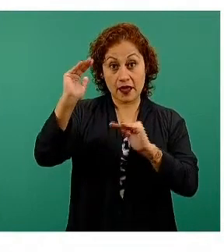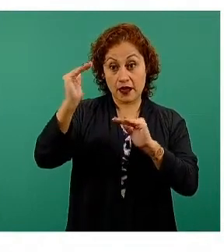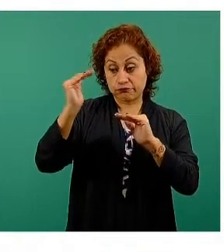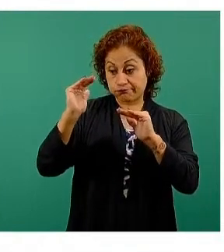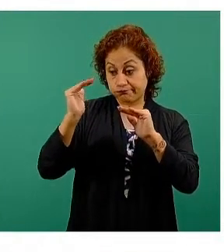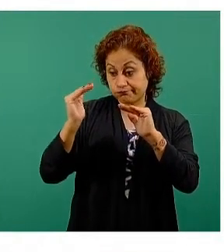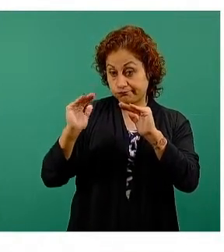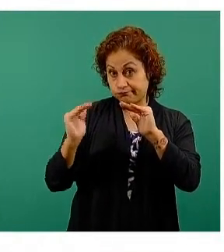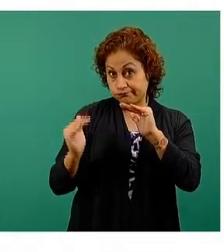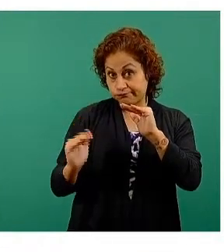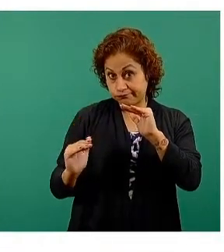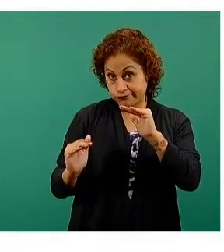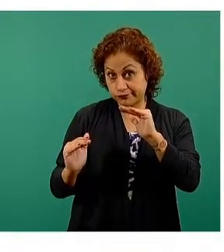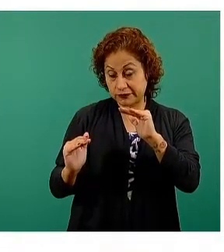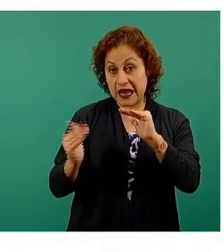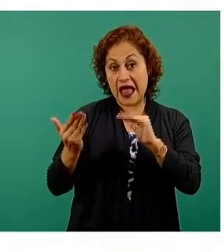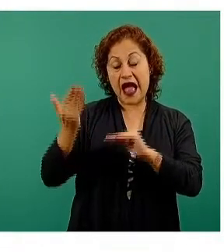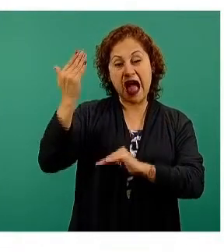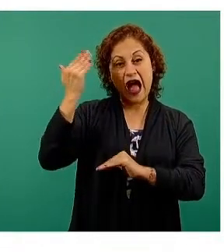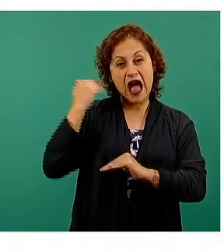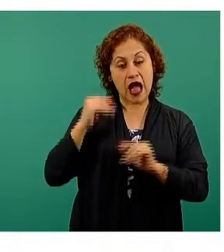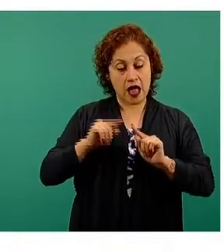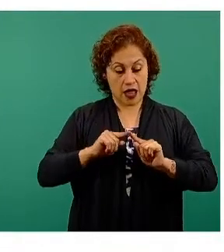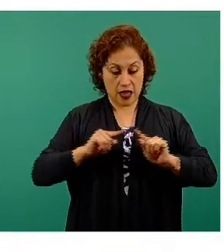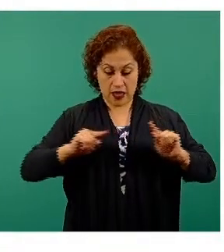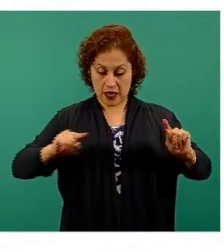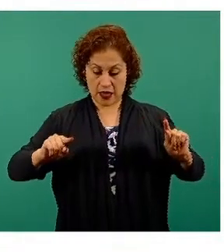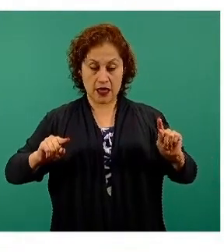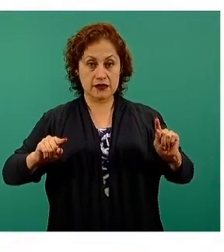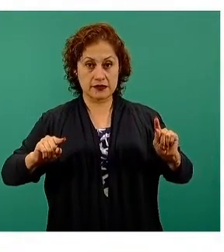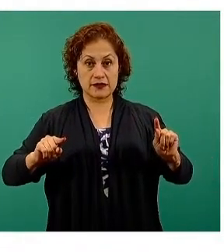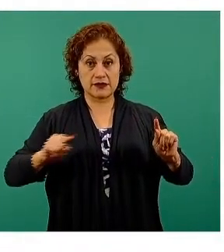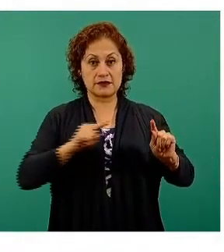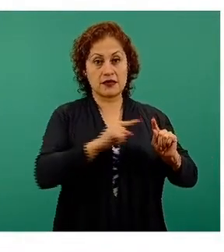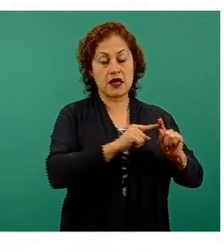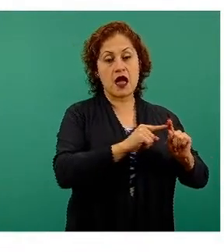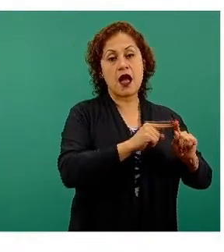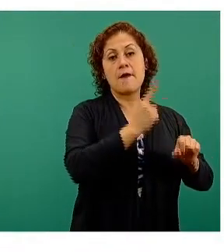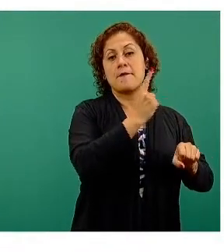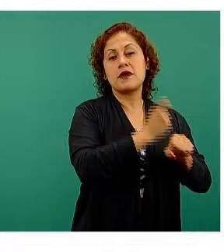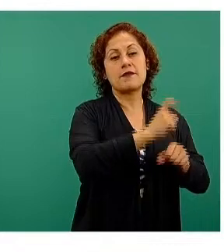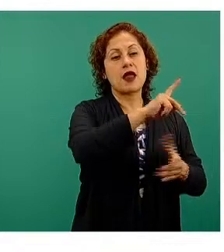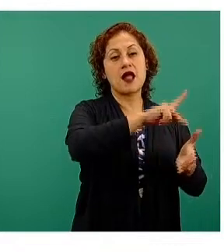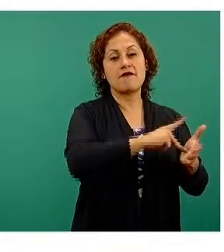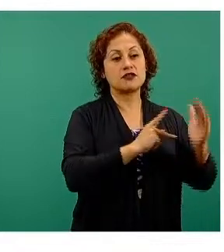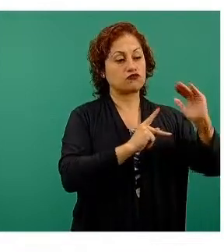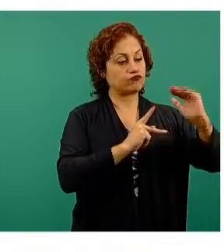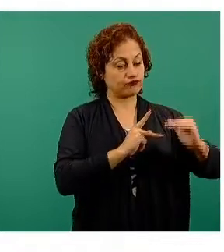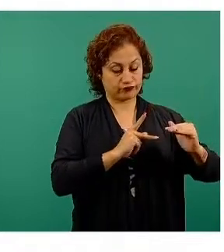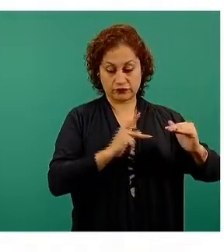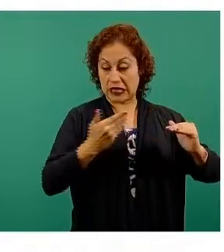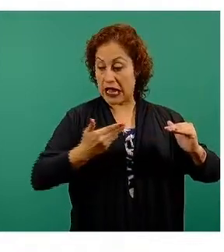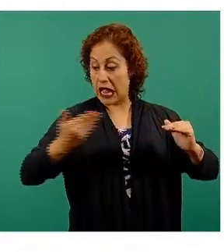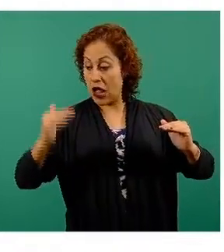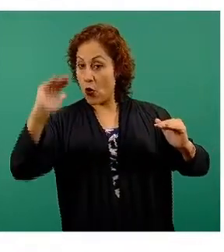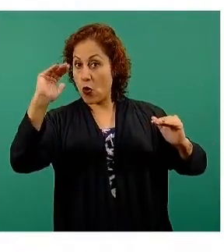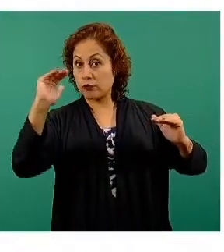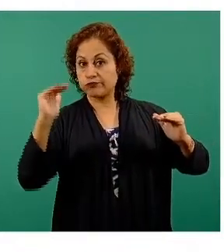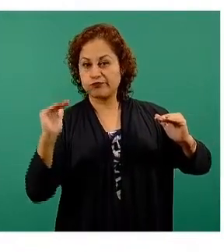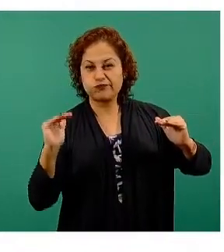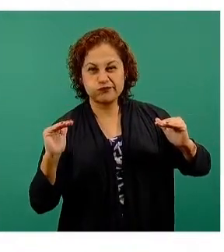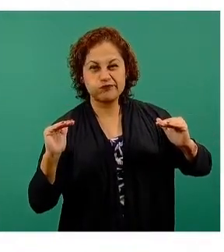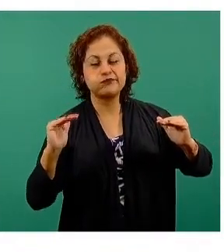que fue el punto mínimo después del primero o de la primera ola, ¿no? Y parece, por la tendencia que se